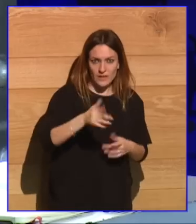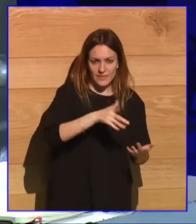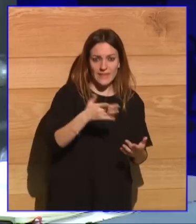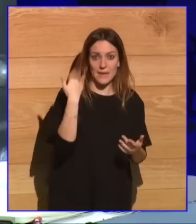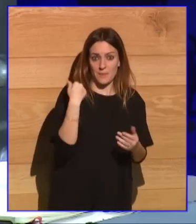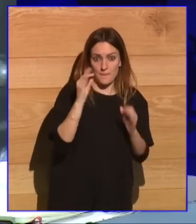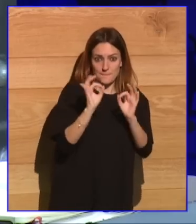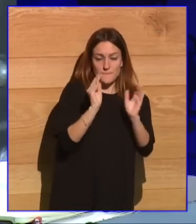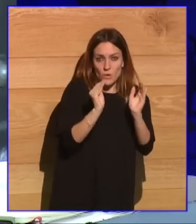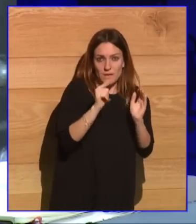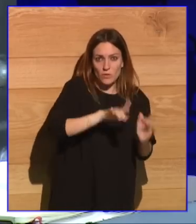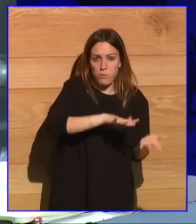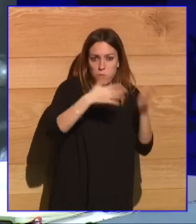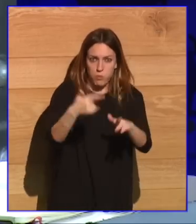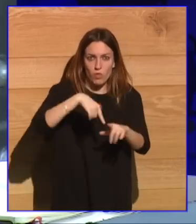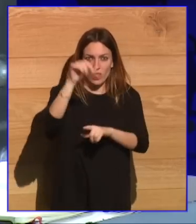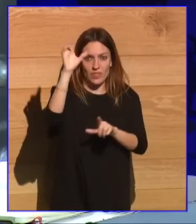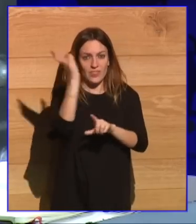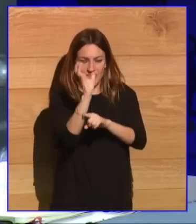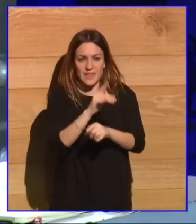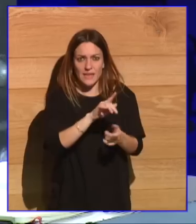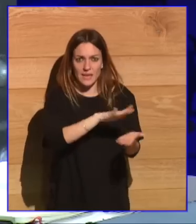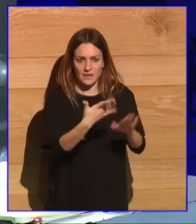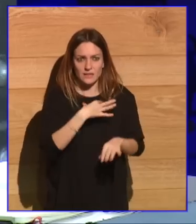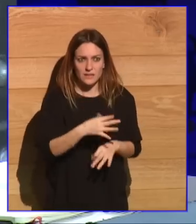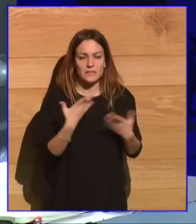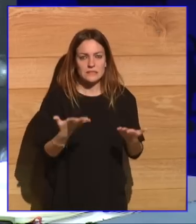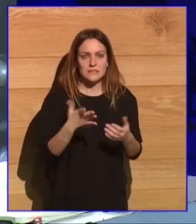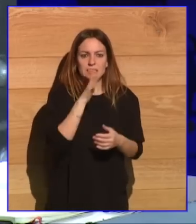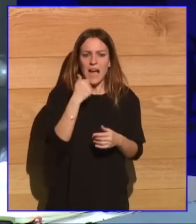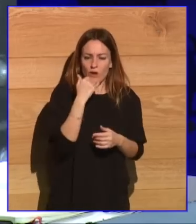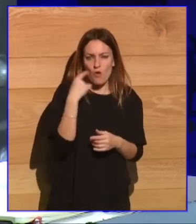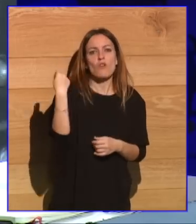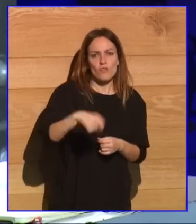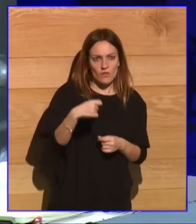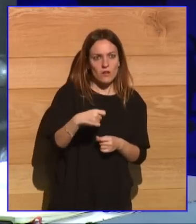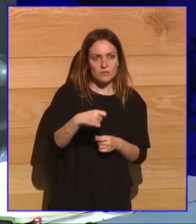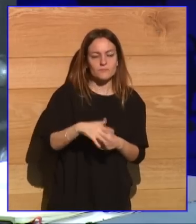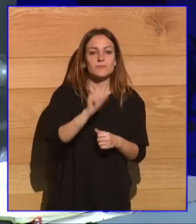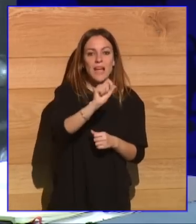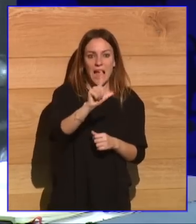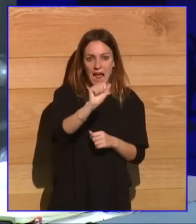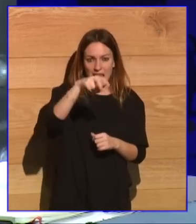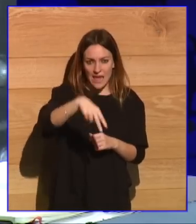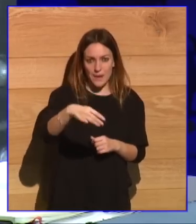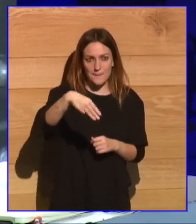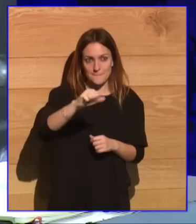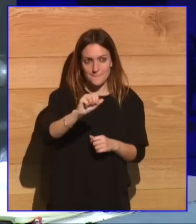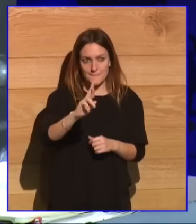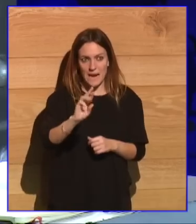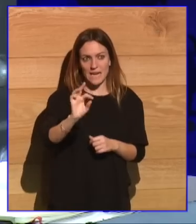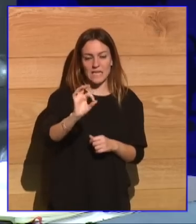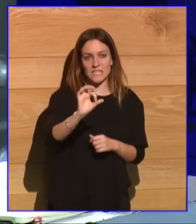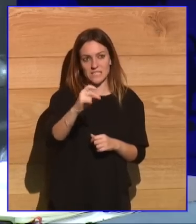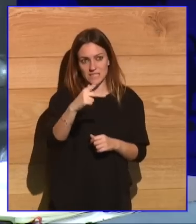cine en 70 milímetros, con una producción pues, francamente cara, que va a llevar adelante Alan Marshall. Inicialmente la iba a